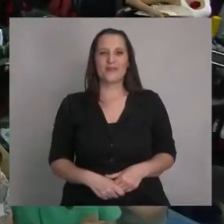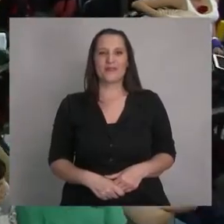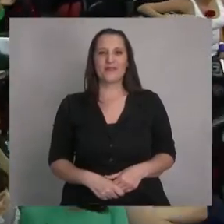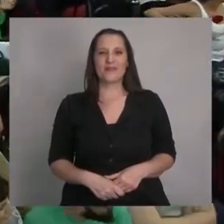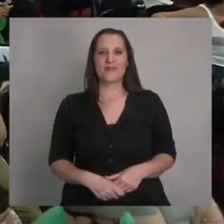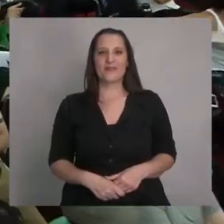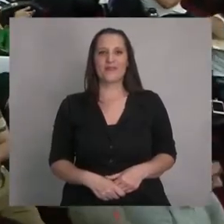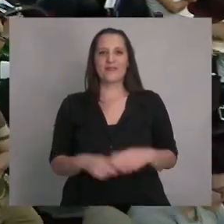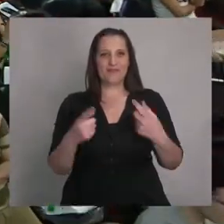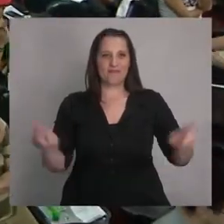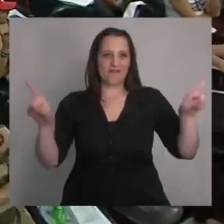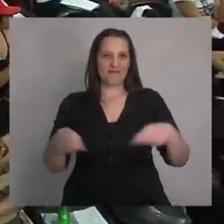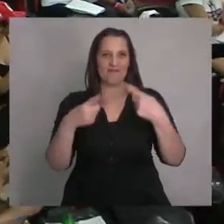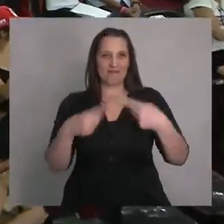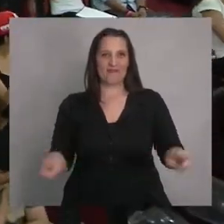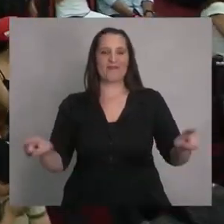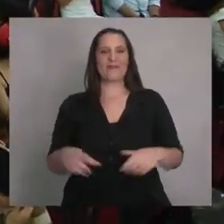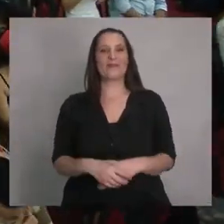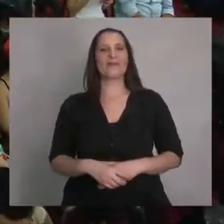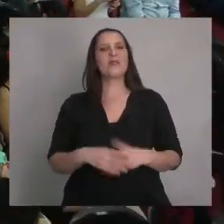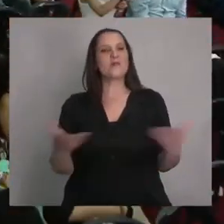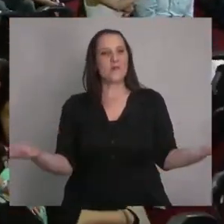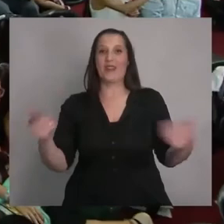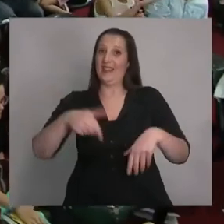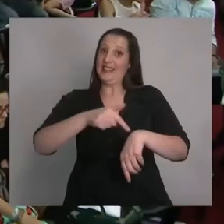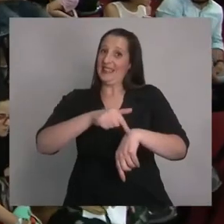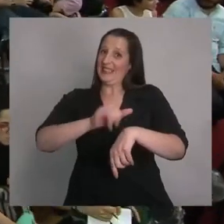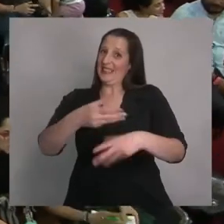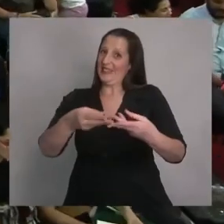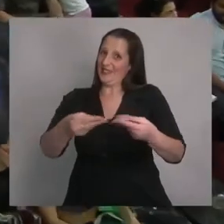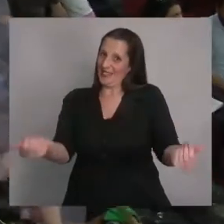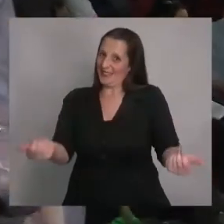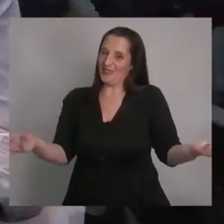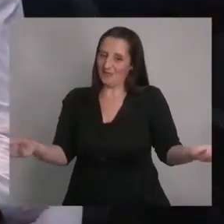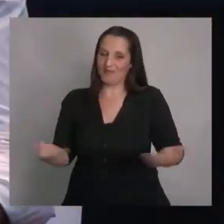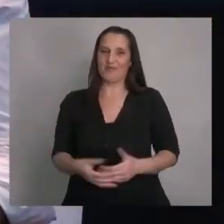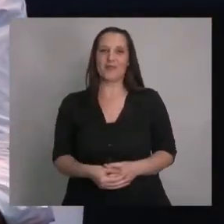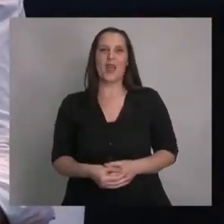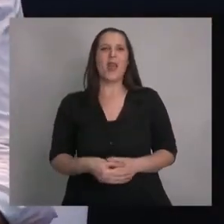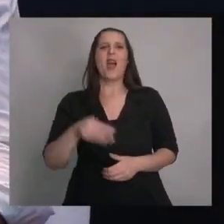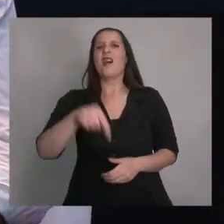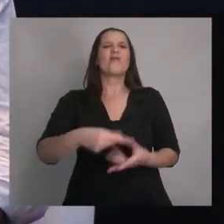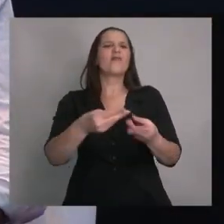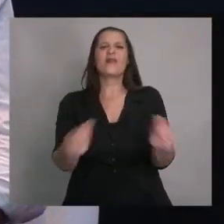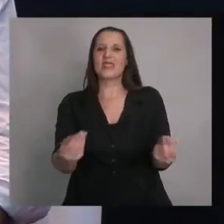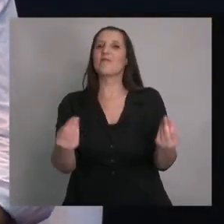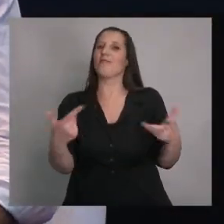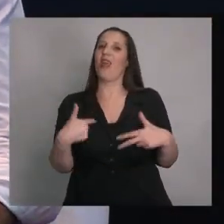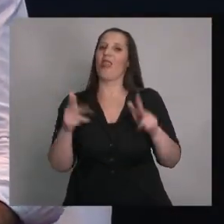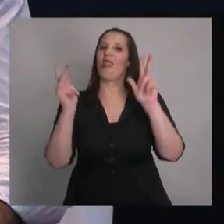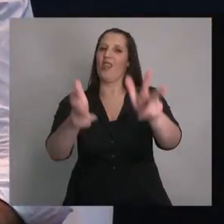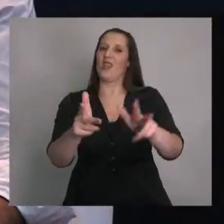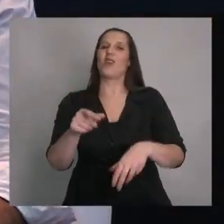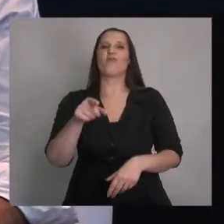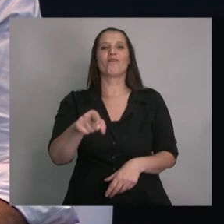bueno compañeros tenemos que terminar raro para terminar yo quería decirles que cuando estábamos